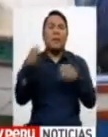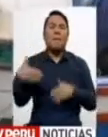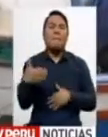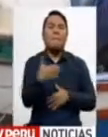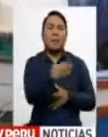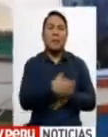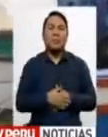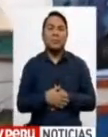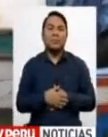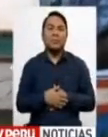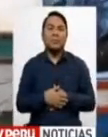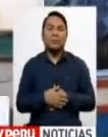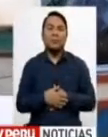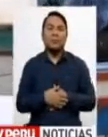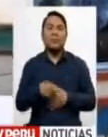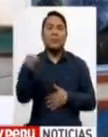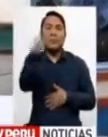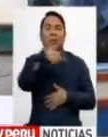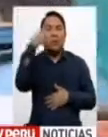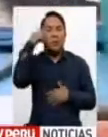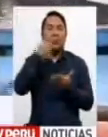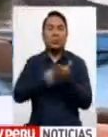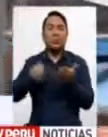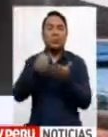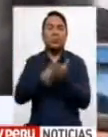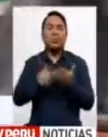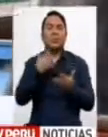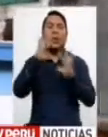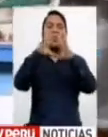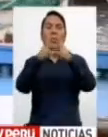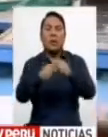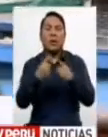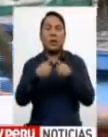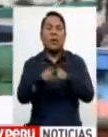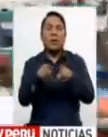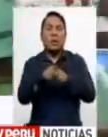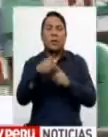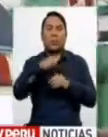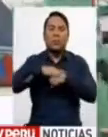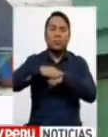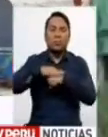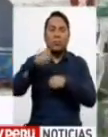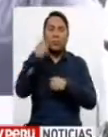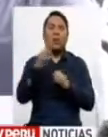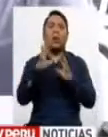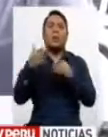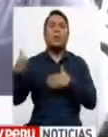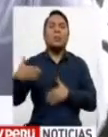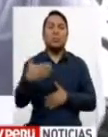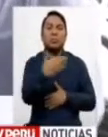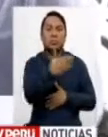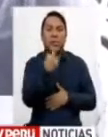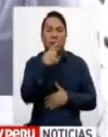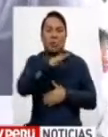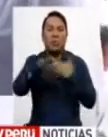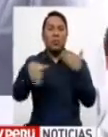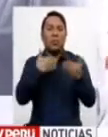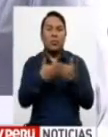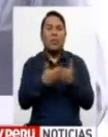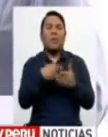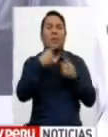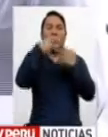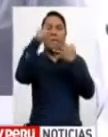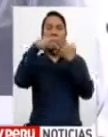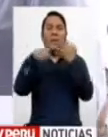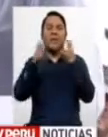Lucha frontal contra la delincuencia en alta mar y la erradicación de la pesca de arrastre de fondo dentro de las 5 millas son acciones que anunció el